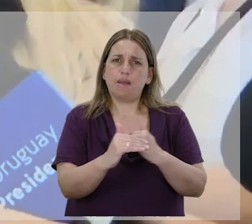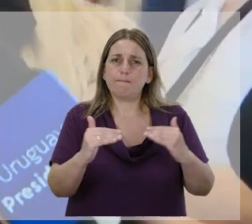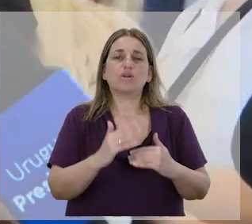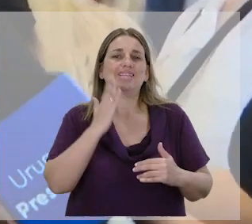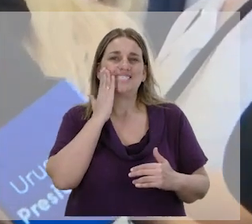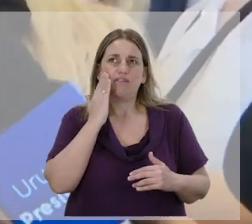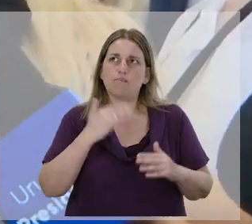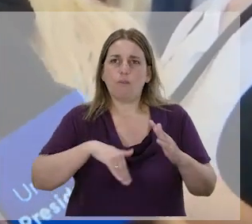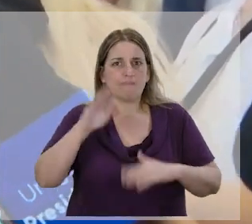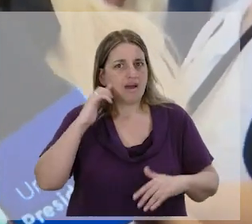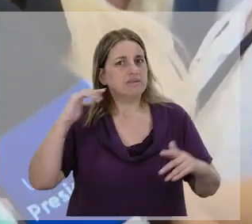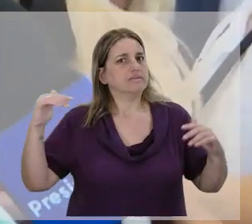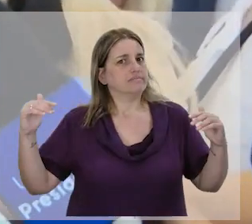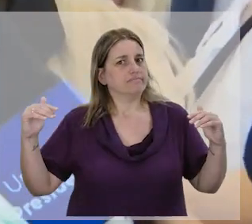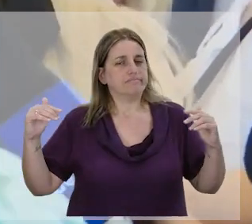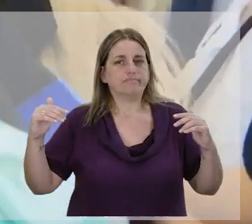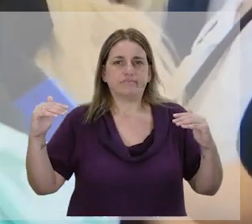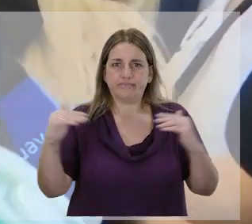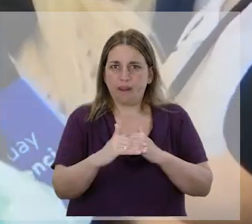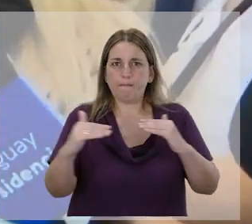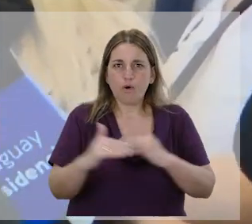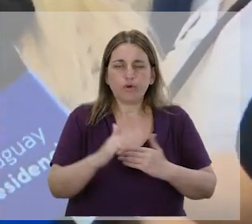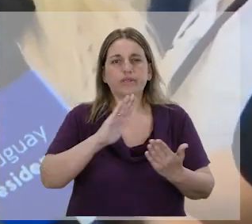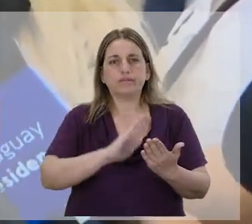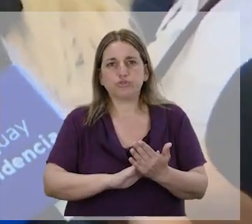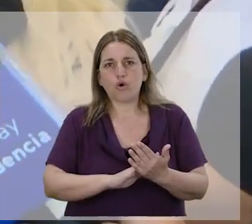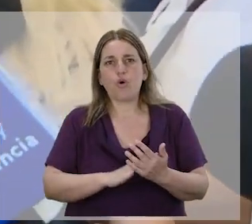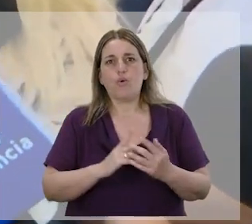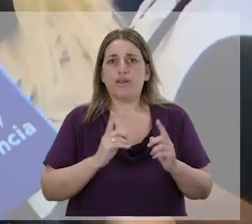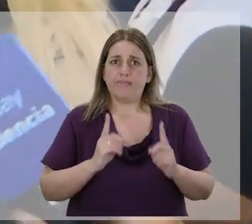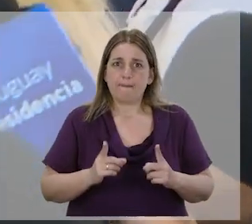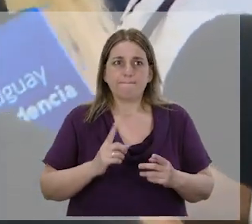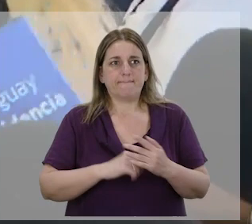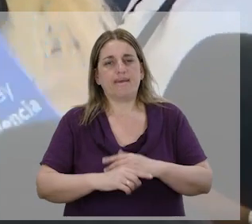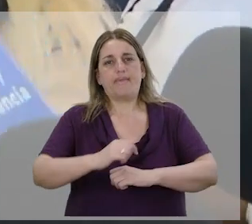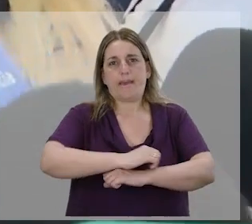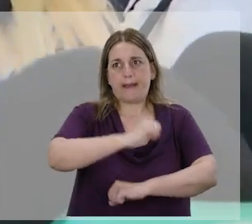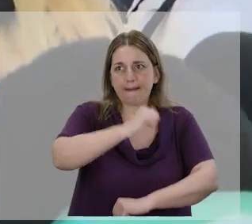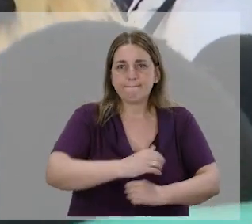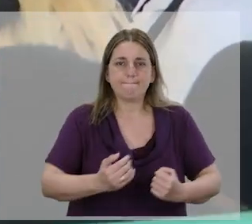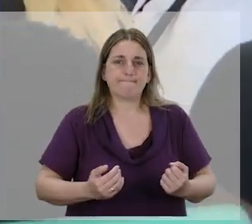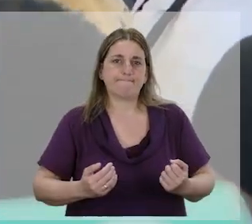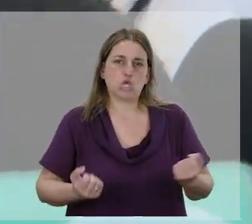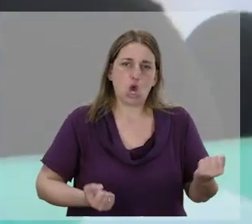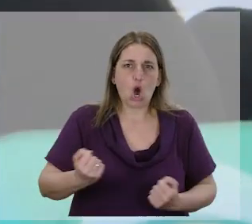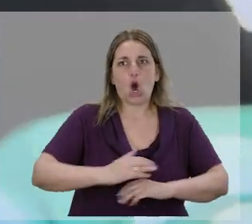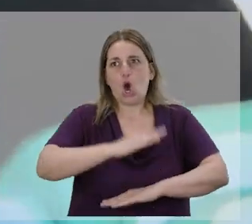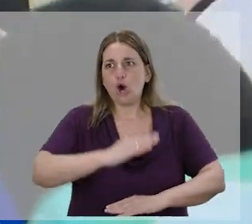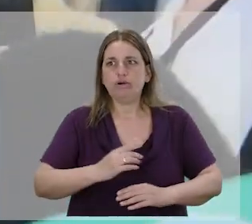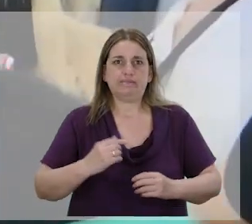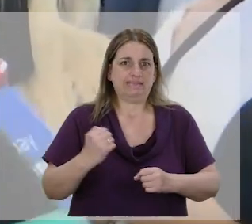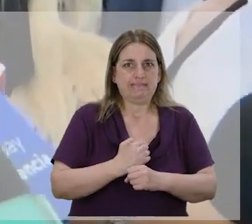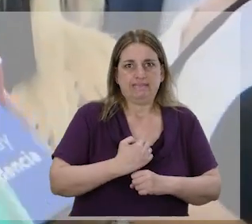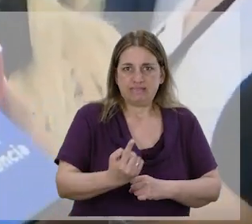además, que sabemos que el transporte, sobre todo el transporte, en lo que hace a transporte de carga,